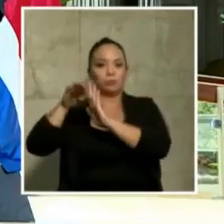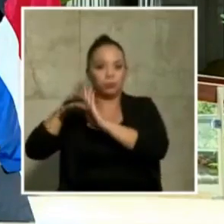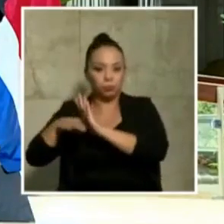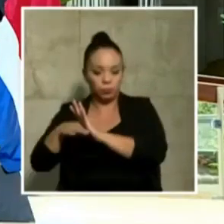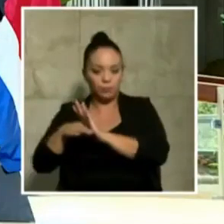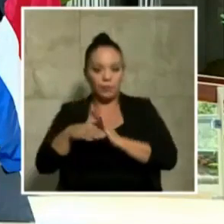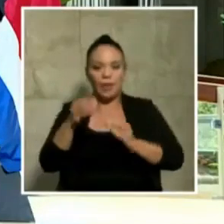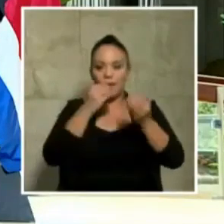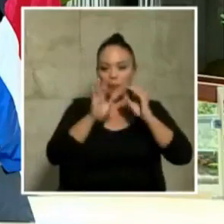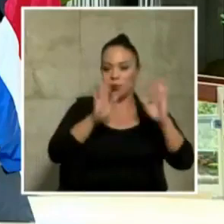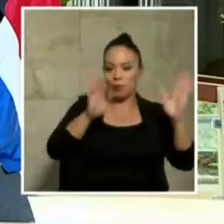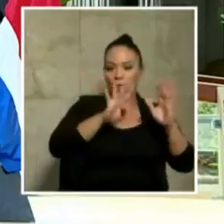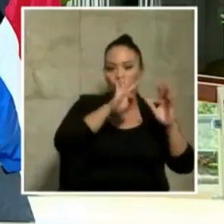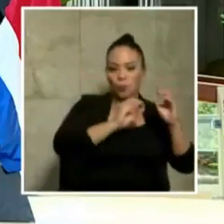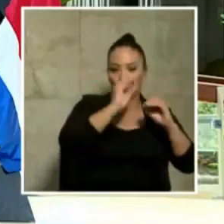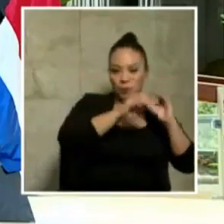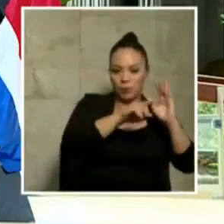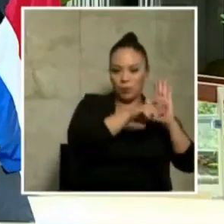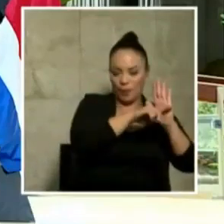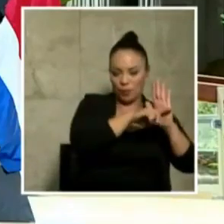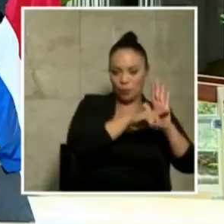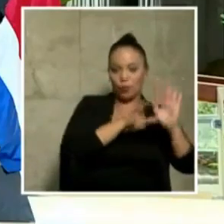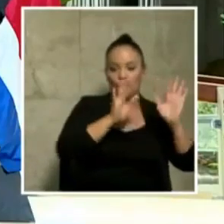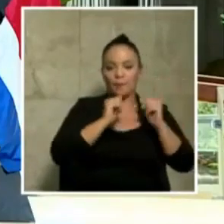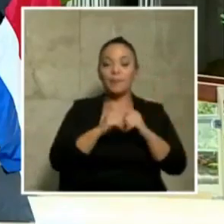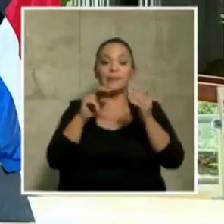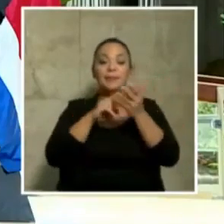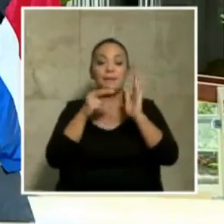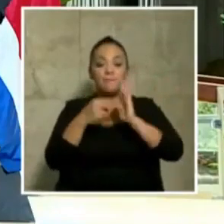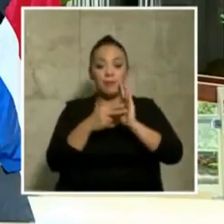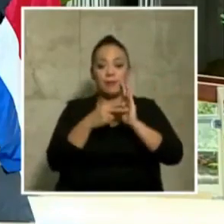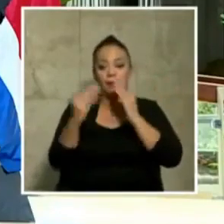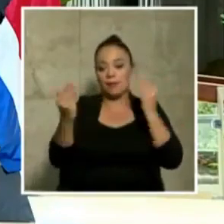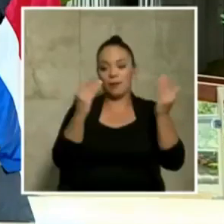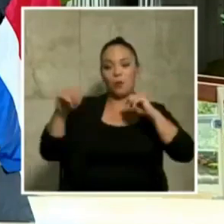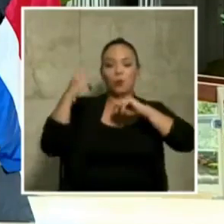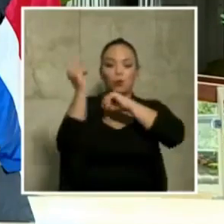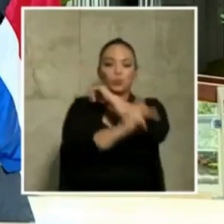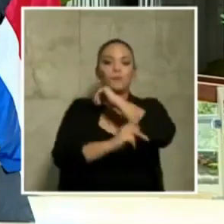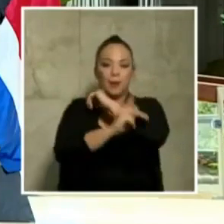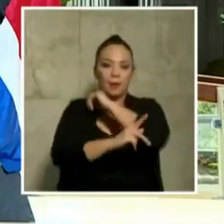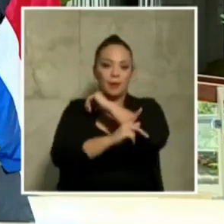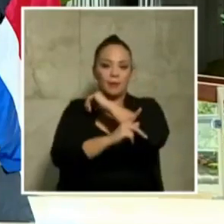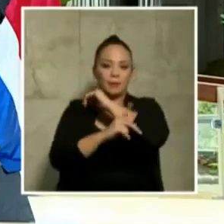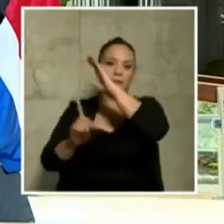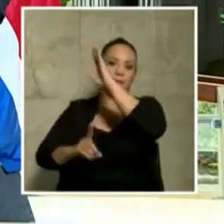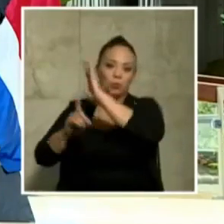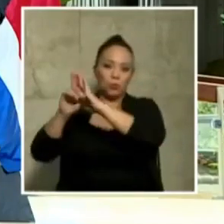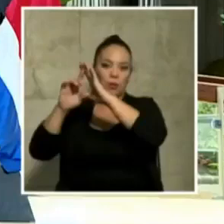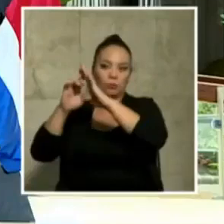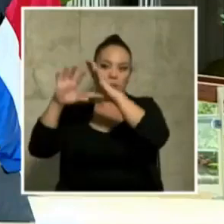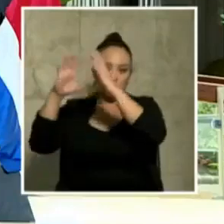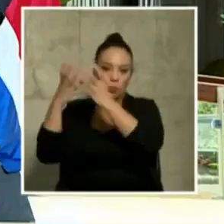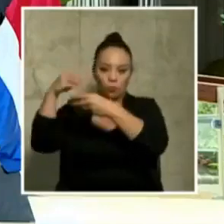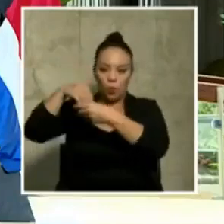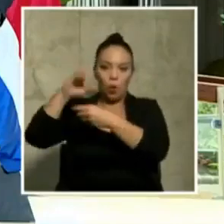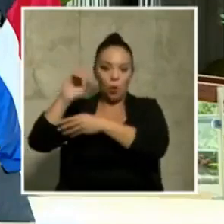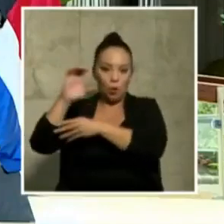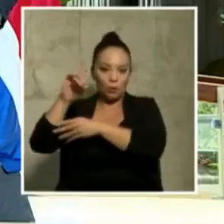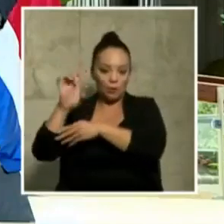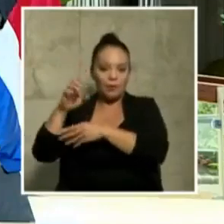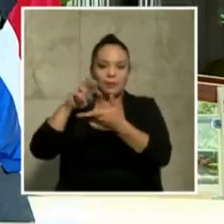menos 4%. Sí, o sea que nos estamos todavía, con respecto a los otros países desarrollados del mundo, la OCDE, nos estamos